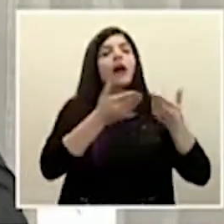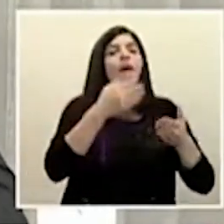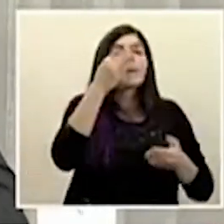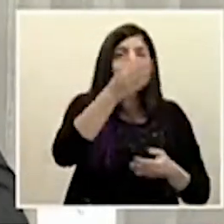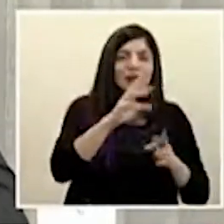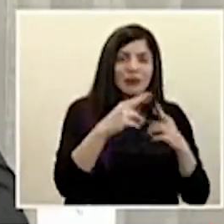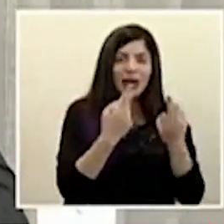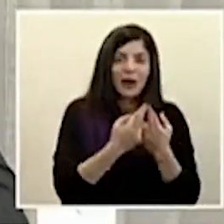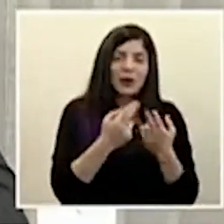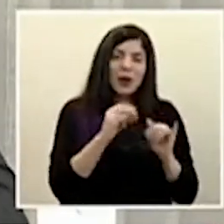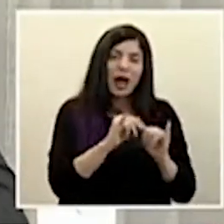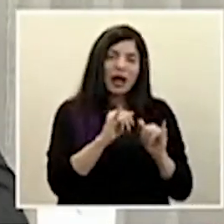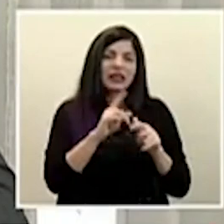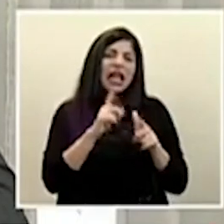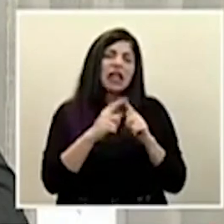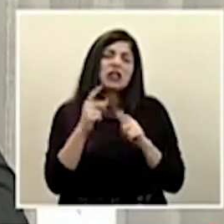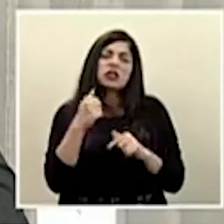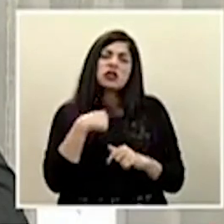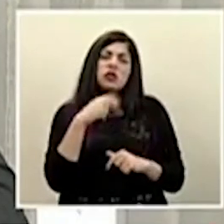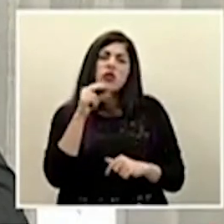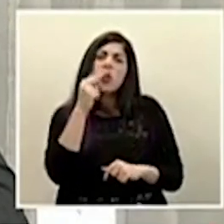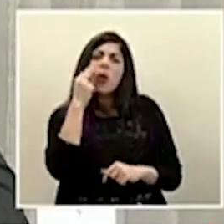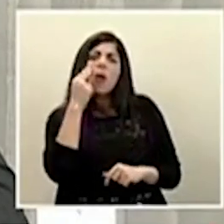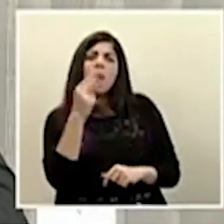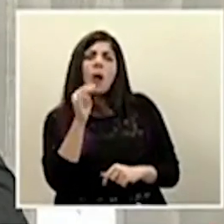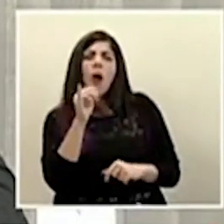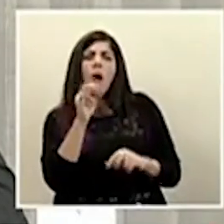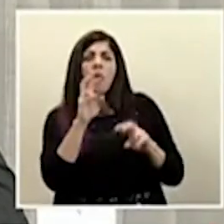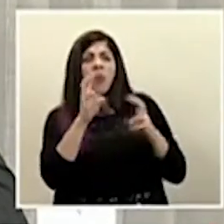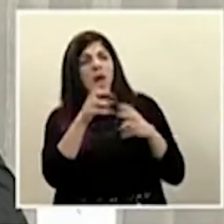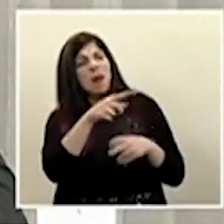Entonces, no lo veo como un tema de